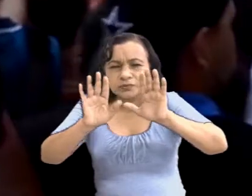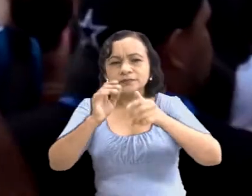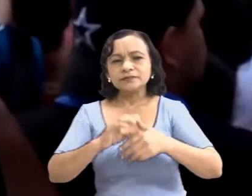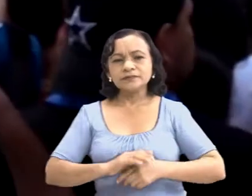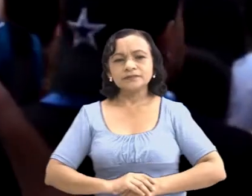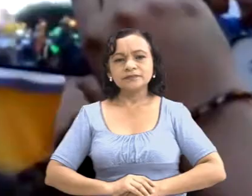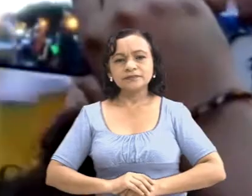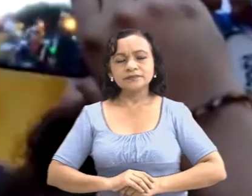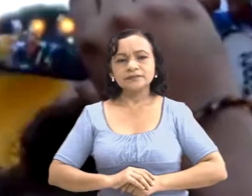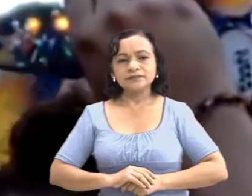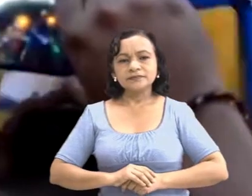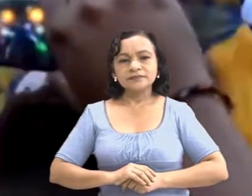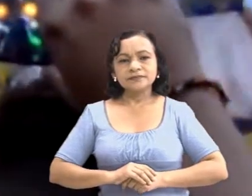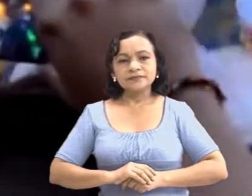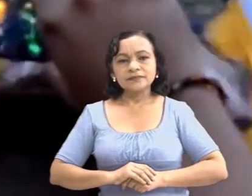oscuro.